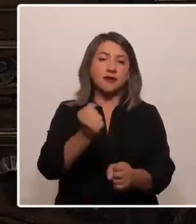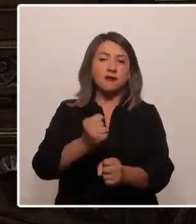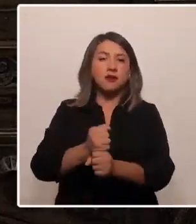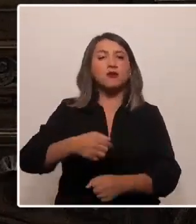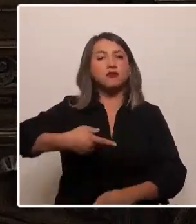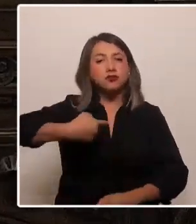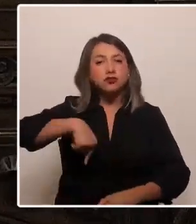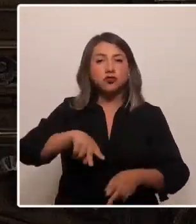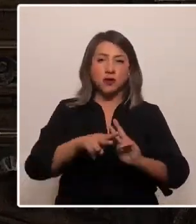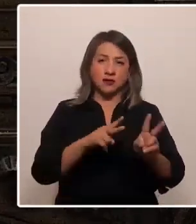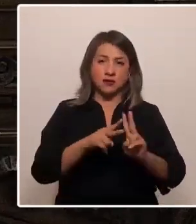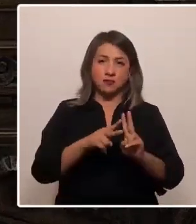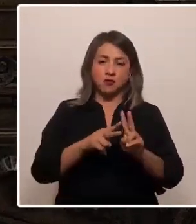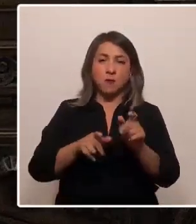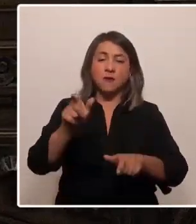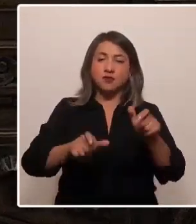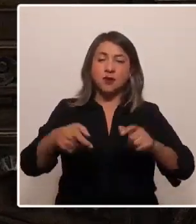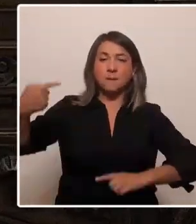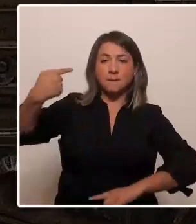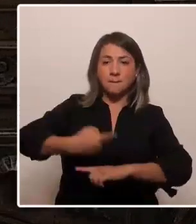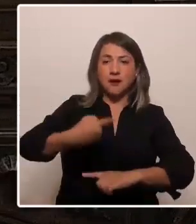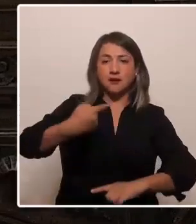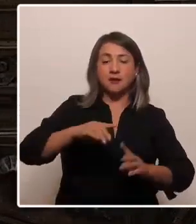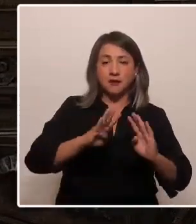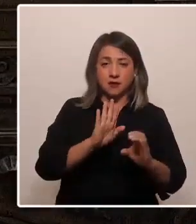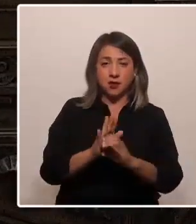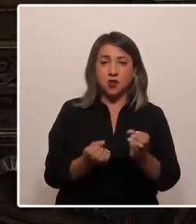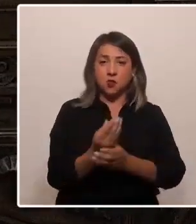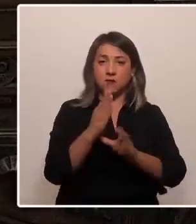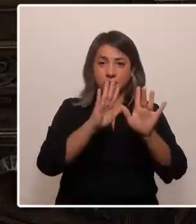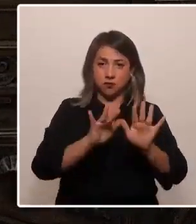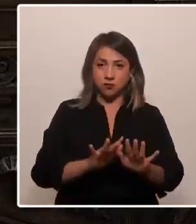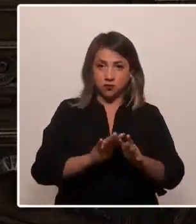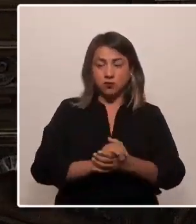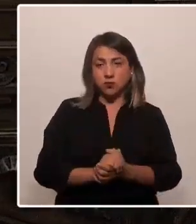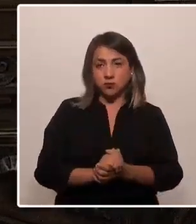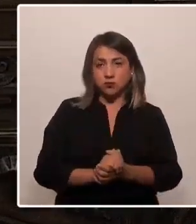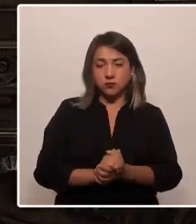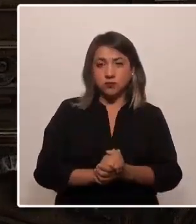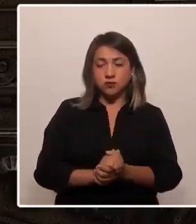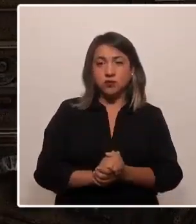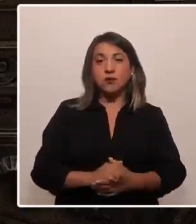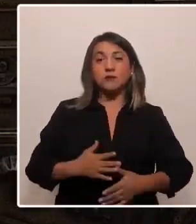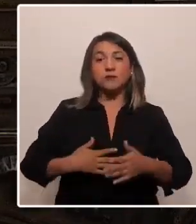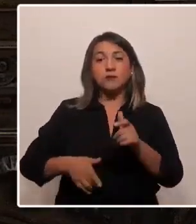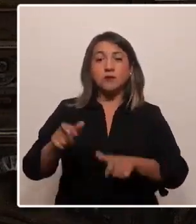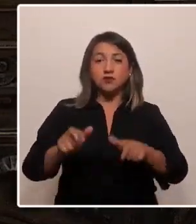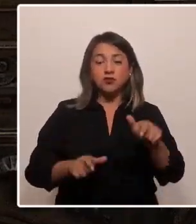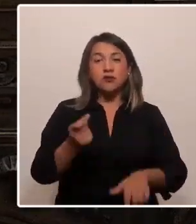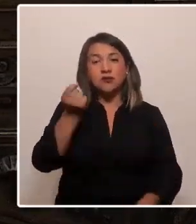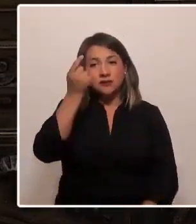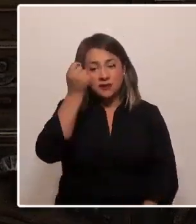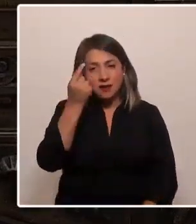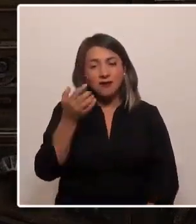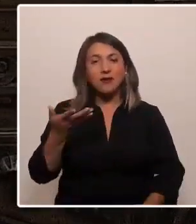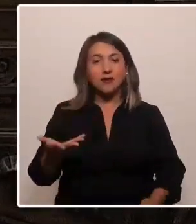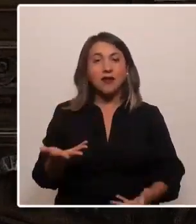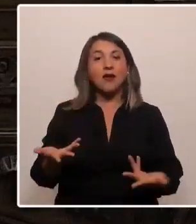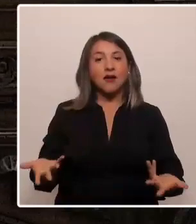por quienes el pueblo ha mandatado a redactar una nueva Constitución. Nuestra gente sabrá diferenciar muy bien lo que